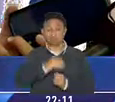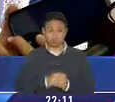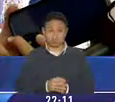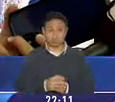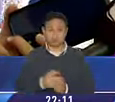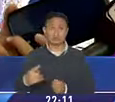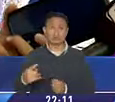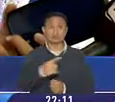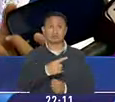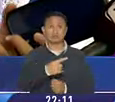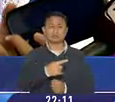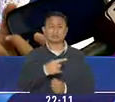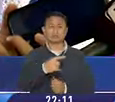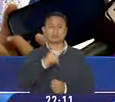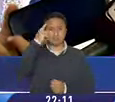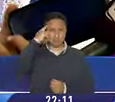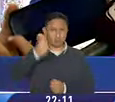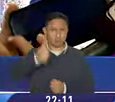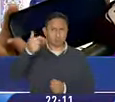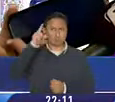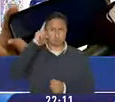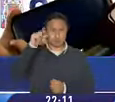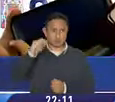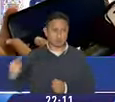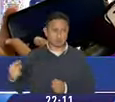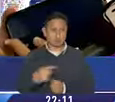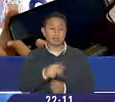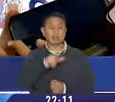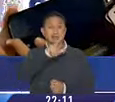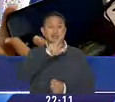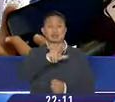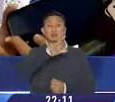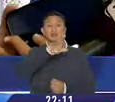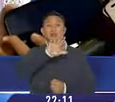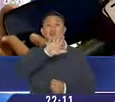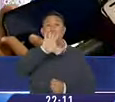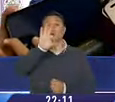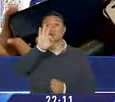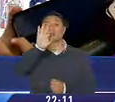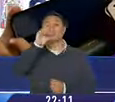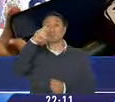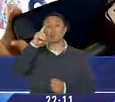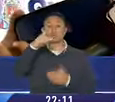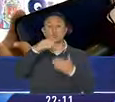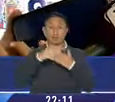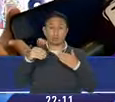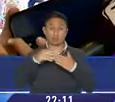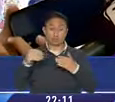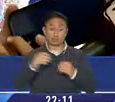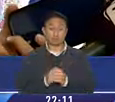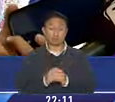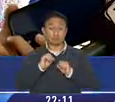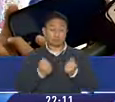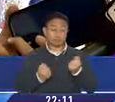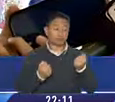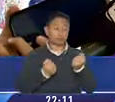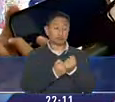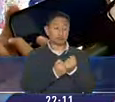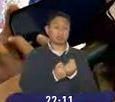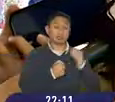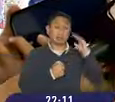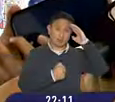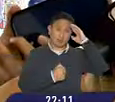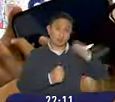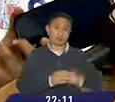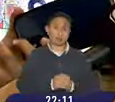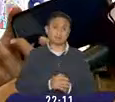Muñoz, reclama al gobierno de Guillermo Lasso 359 millones de dólares para fortalecer a la policía.